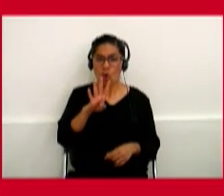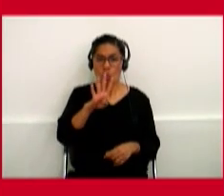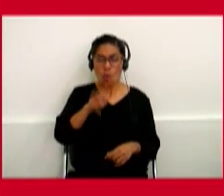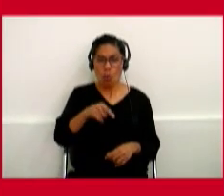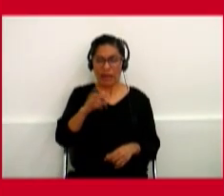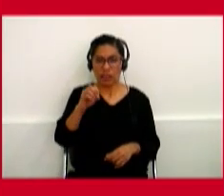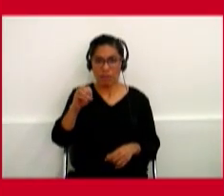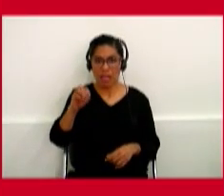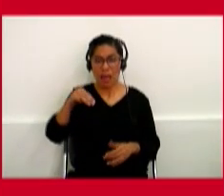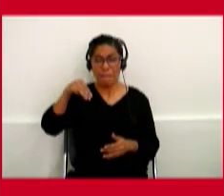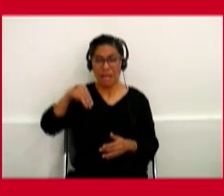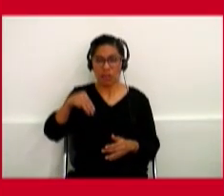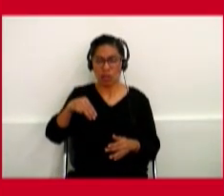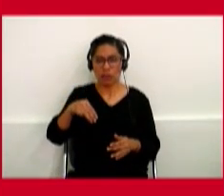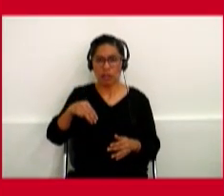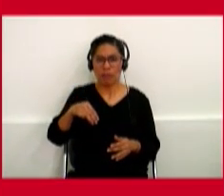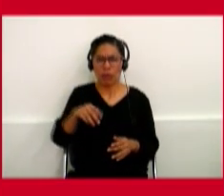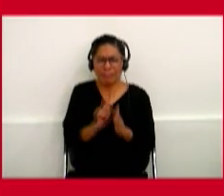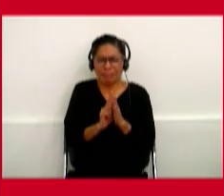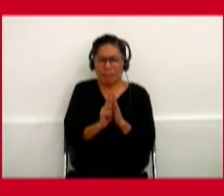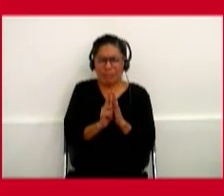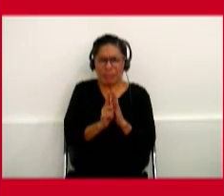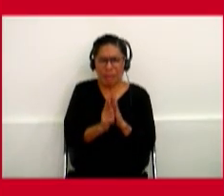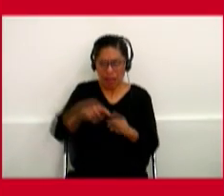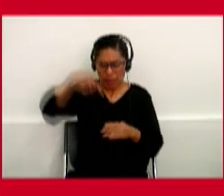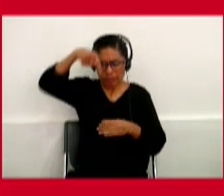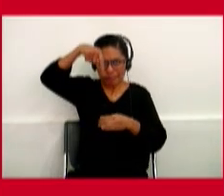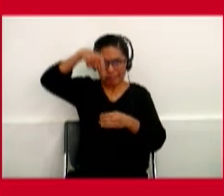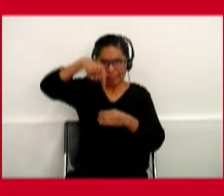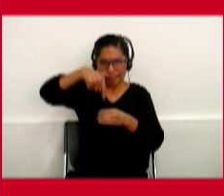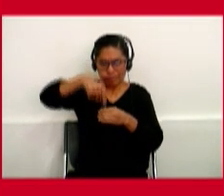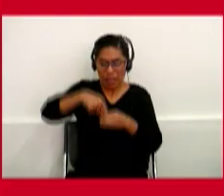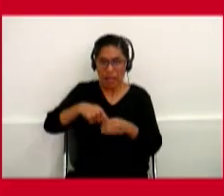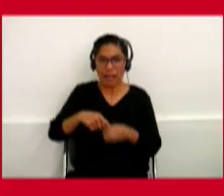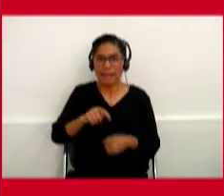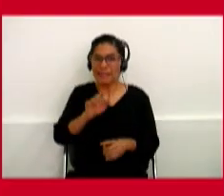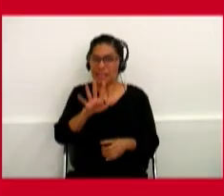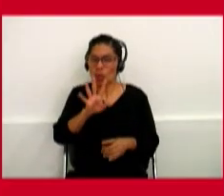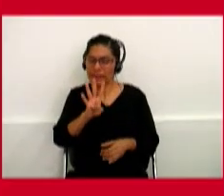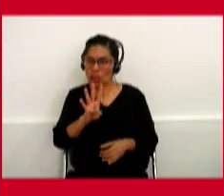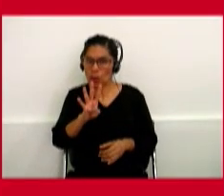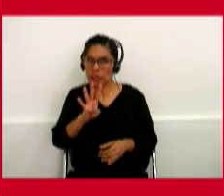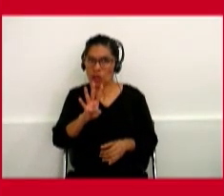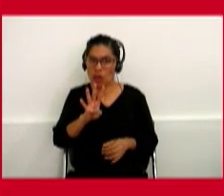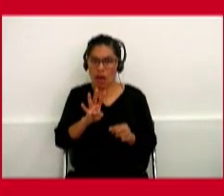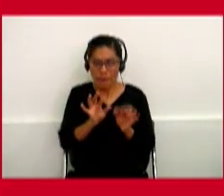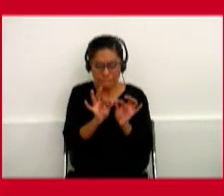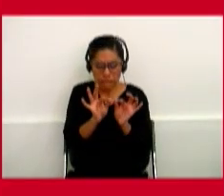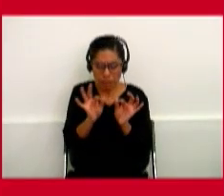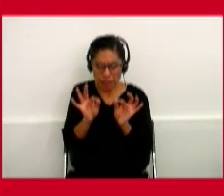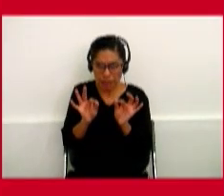segundo para taladros de 54 milímetros con